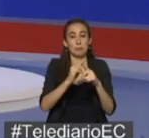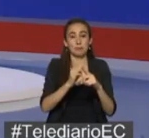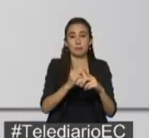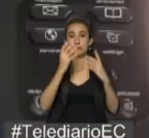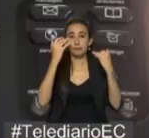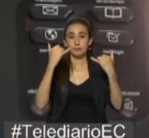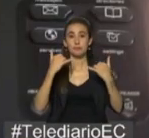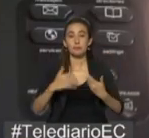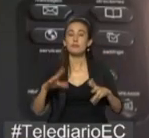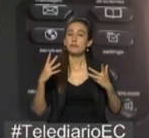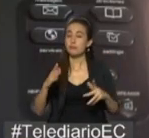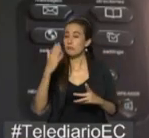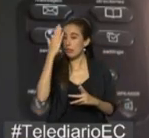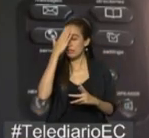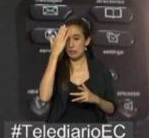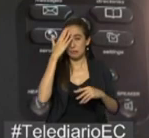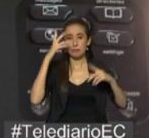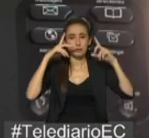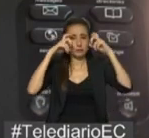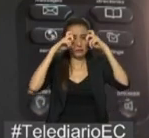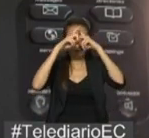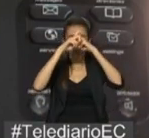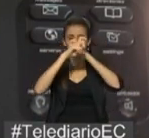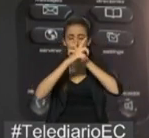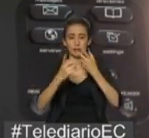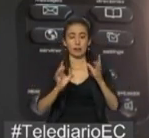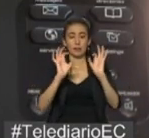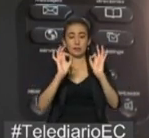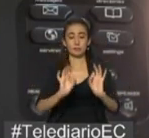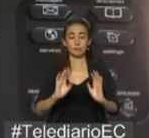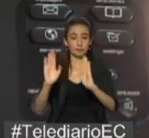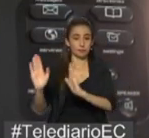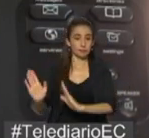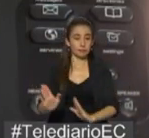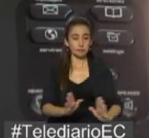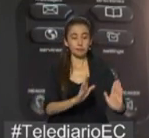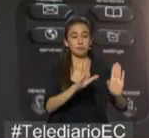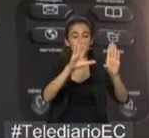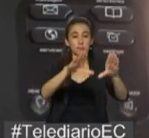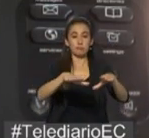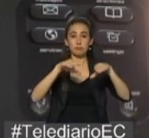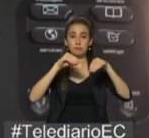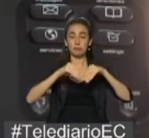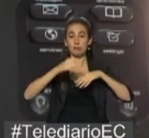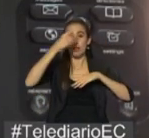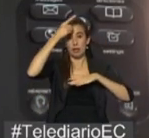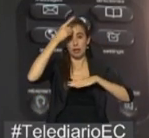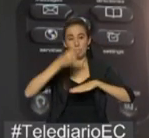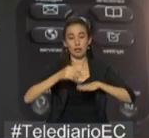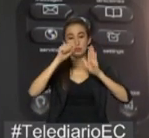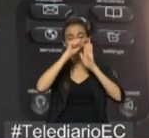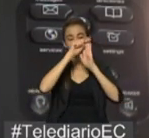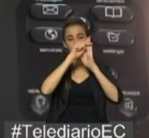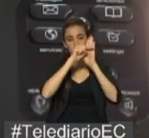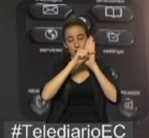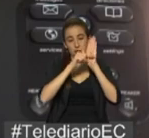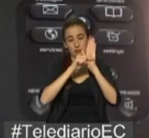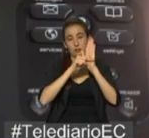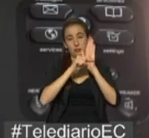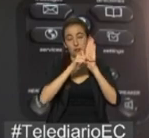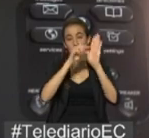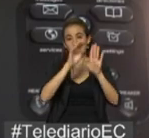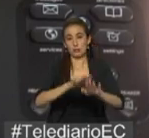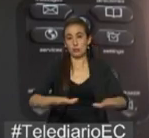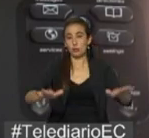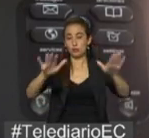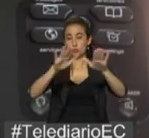tan críticos, seguir las indicaciones de las autoridades nacionales que están al frente de esta emergencia por